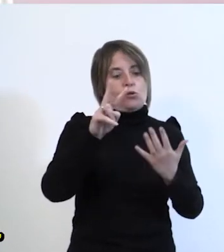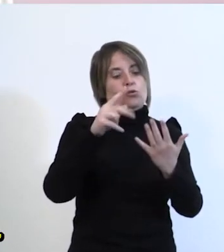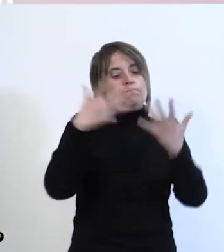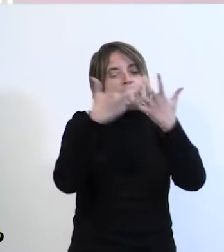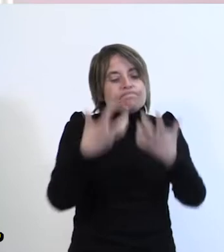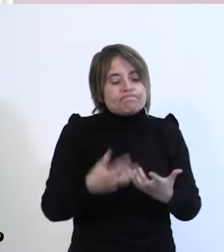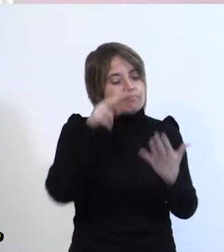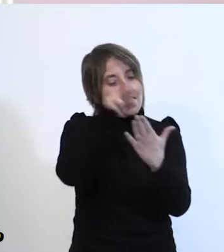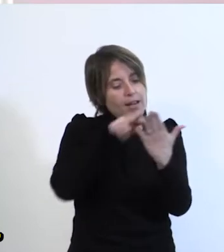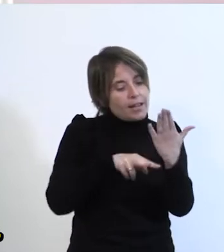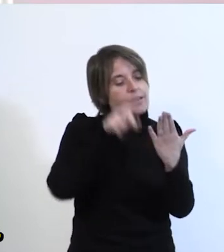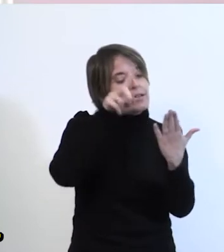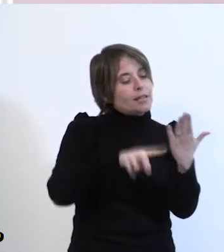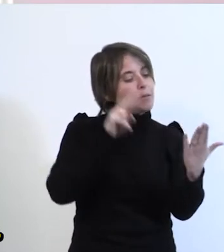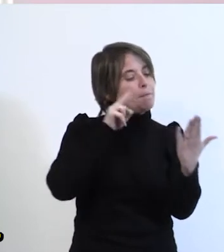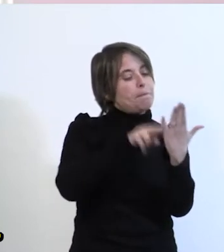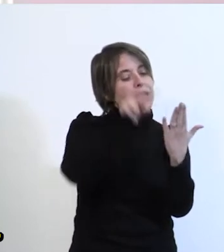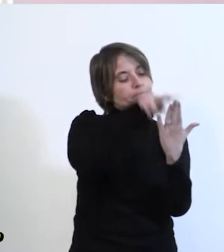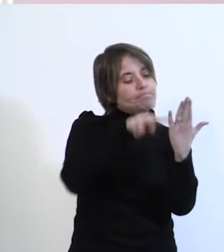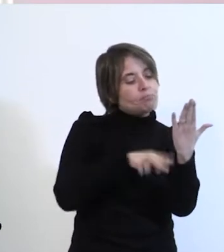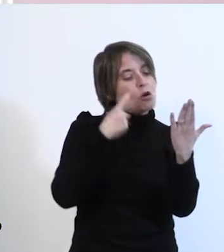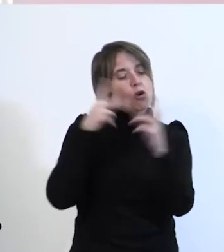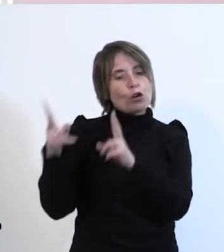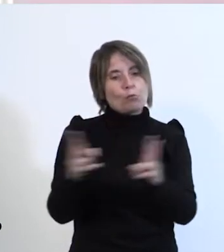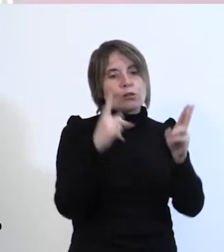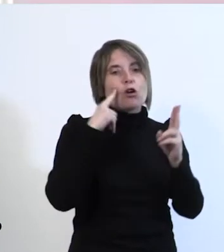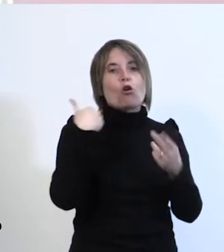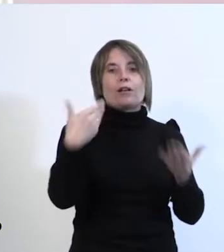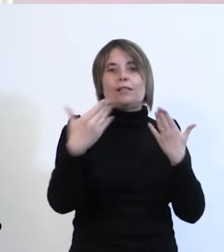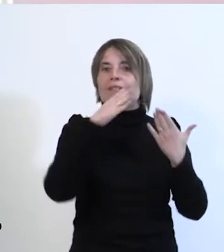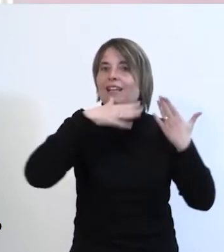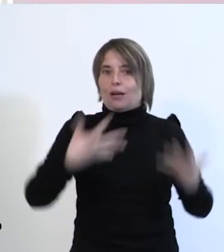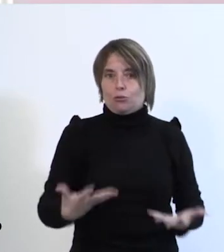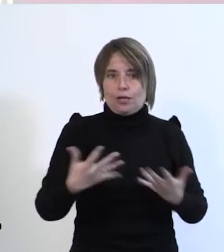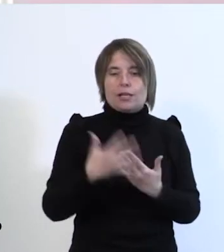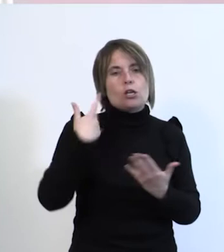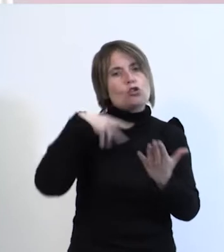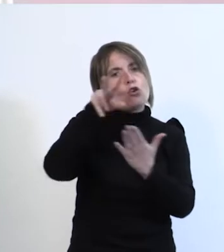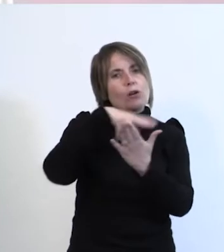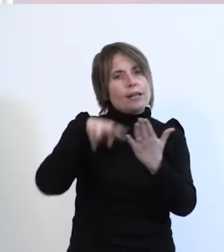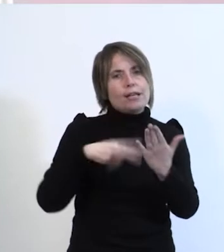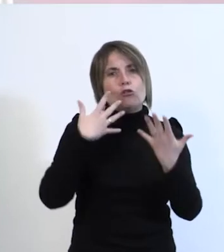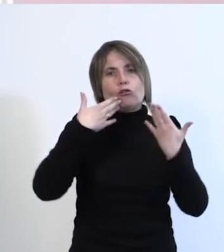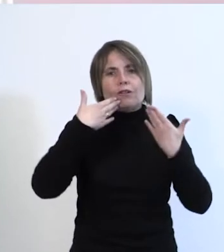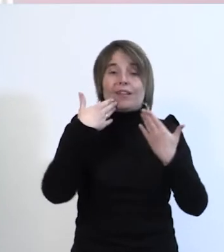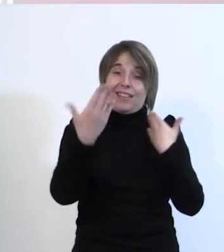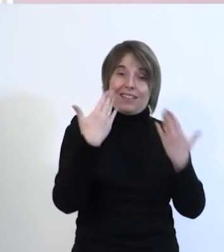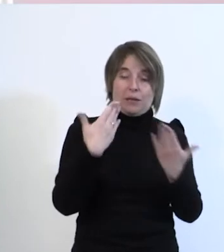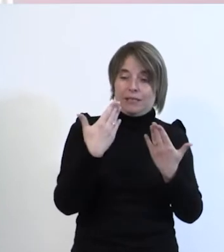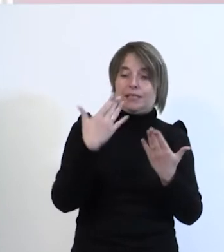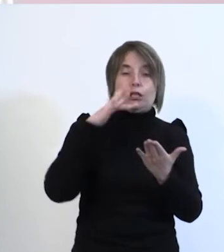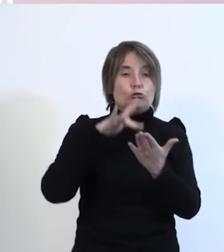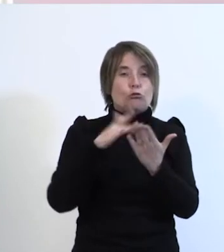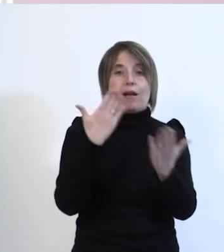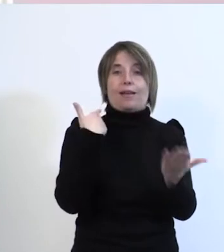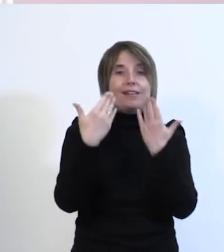vuestros artículos, situarnos un poco, bueno, pues leer algún tipo de monográfico, de reportaje o entrevista de actualidad, ¿no? Yo he leído varias entrevistas en los